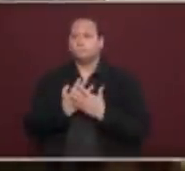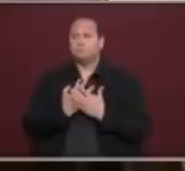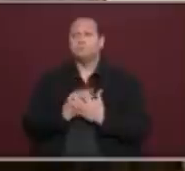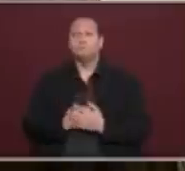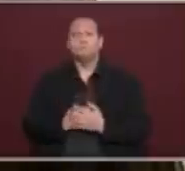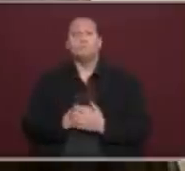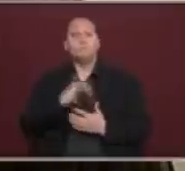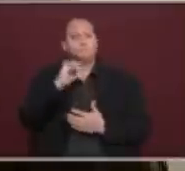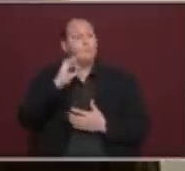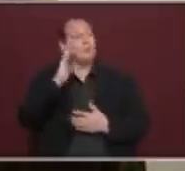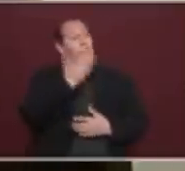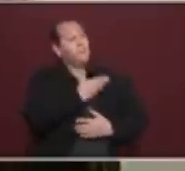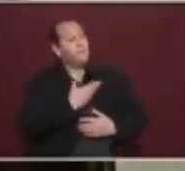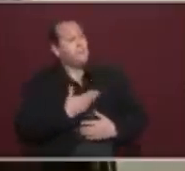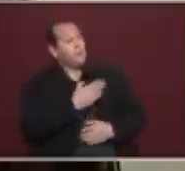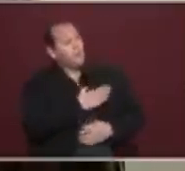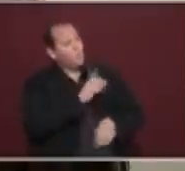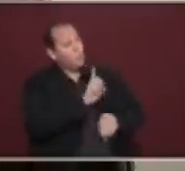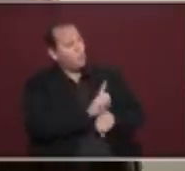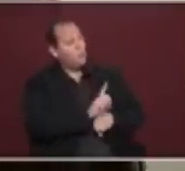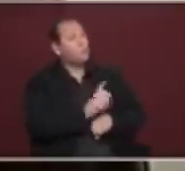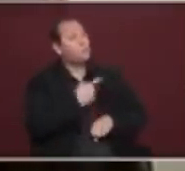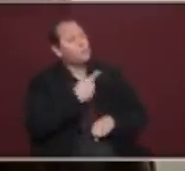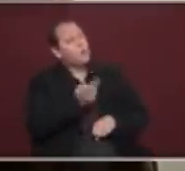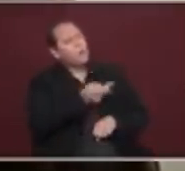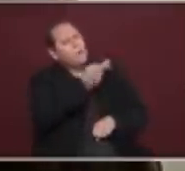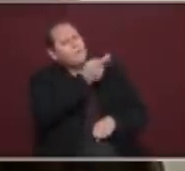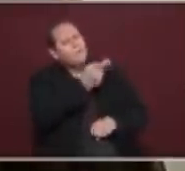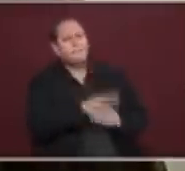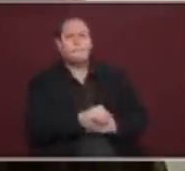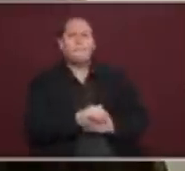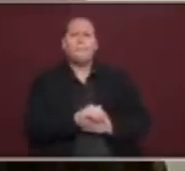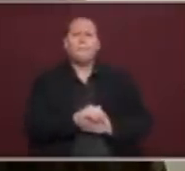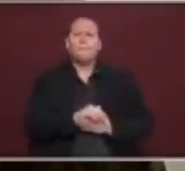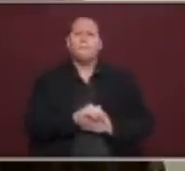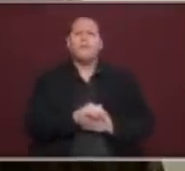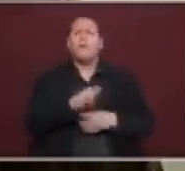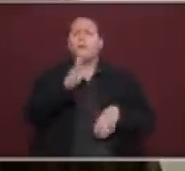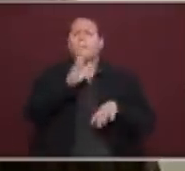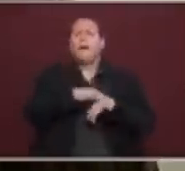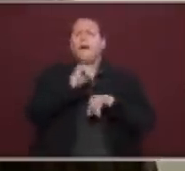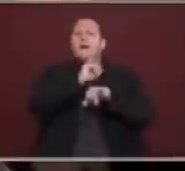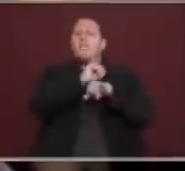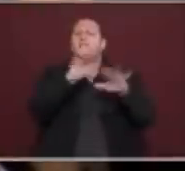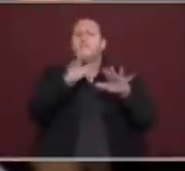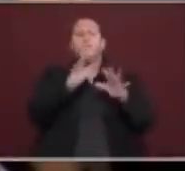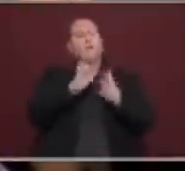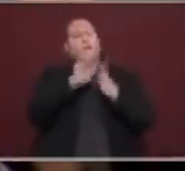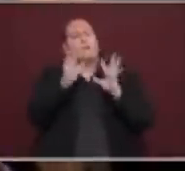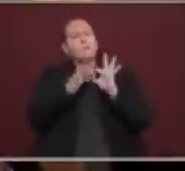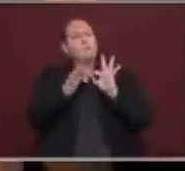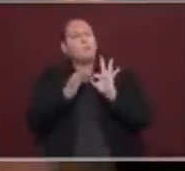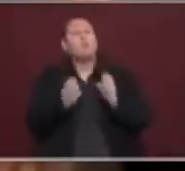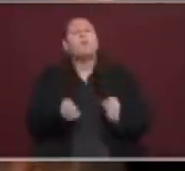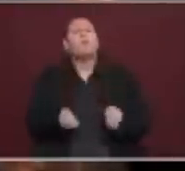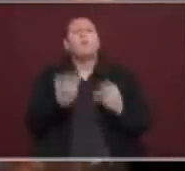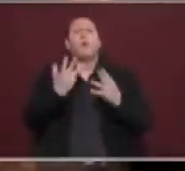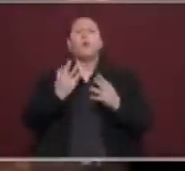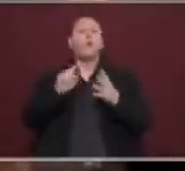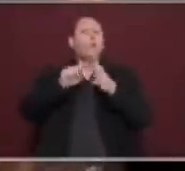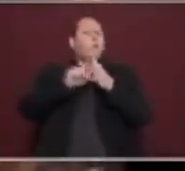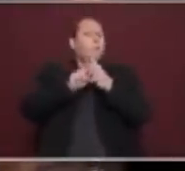si presidente buenos días buenos días preguntarles si tendrán mayores datos cuando ya estará funcionando la guardia